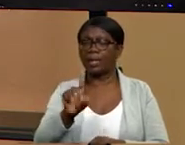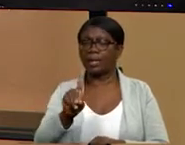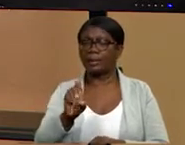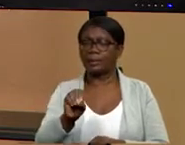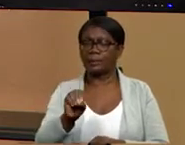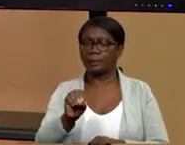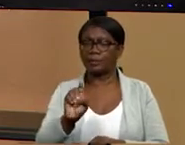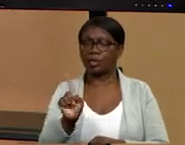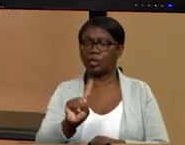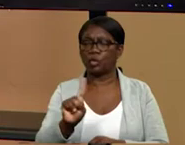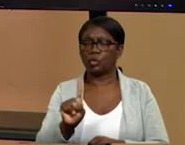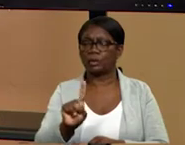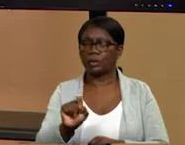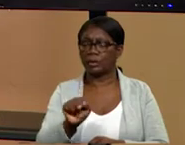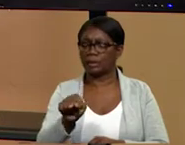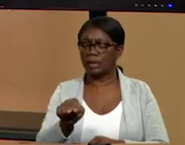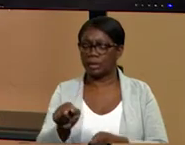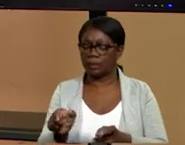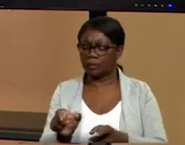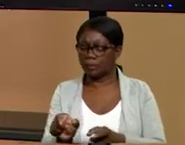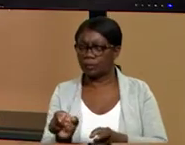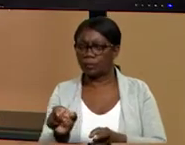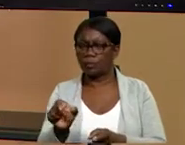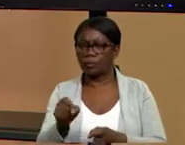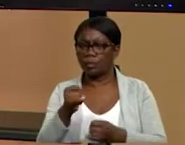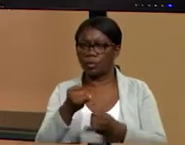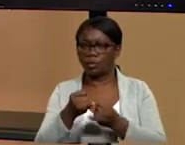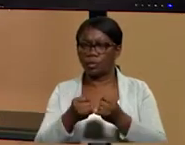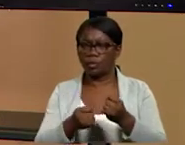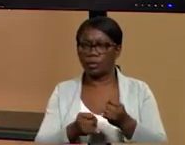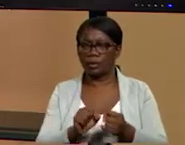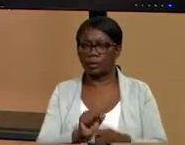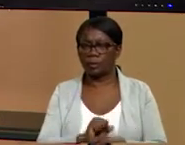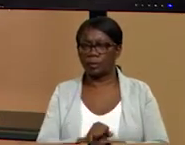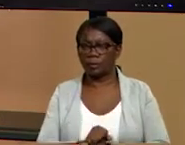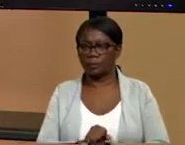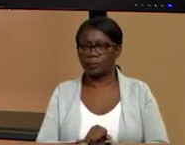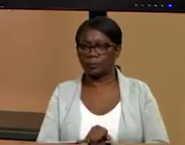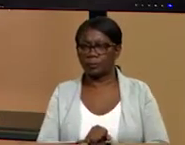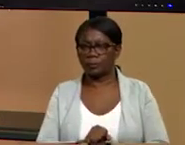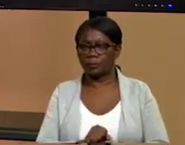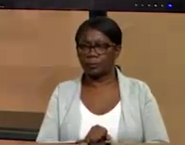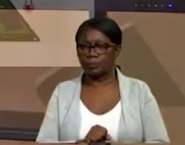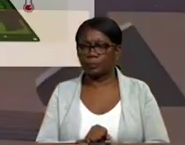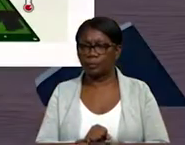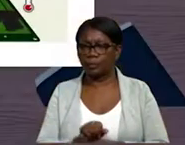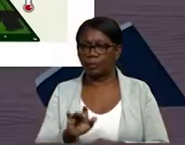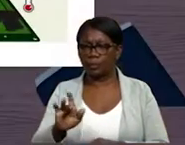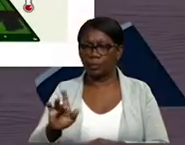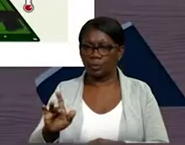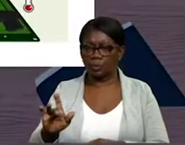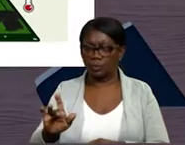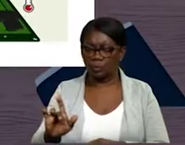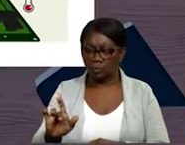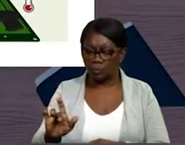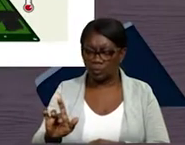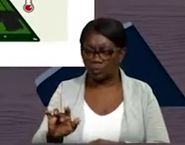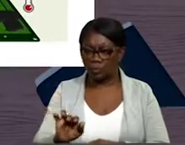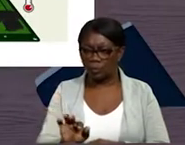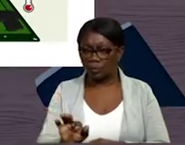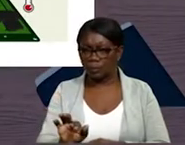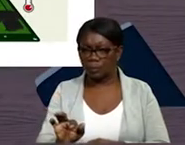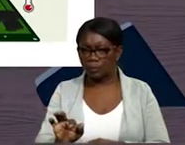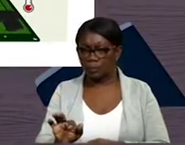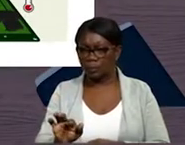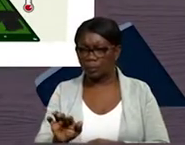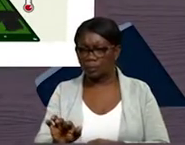donde está el dispositivo. Y por último, lo que son los sentidos del tacto. ¿Ok? Ahí tú ves si hay algunos que están por debajo de 50 grados,